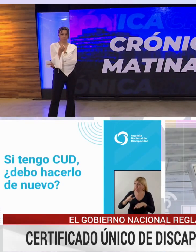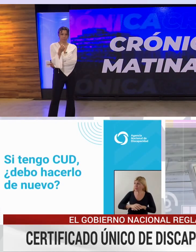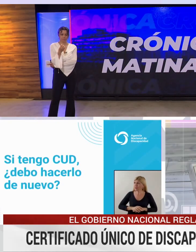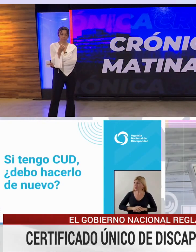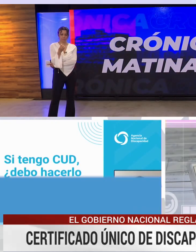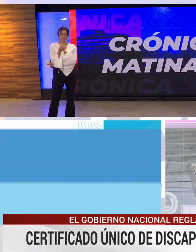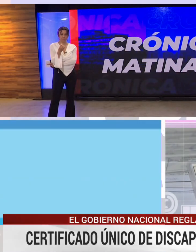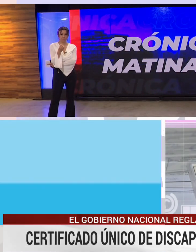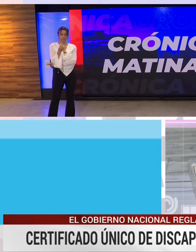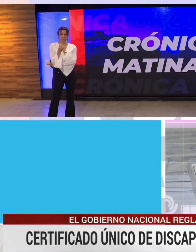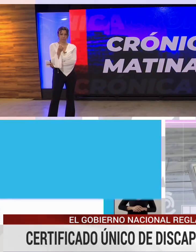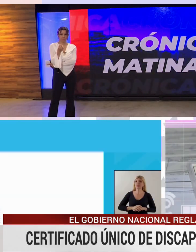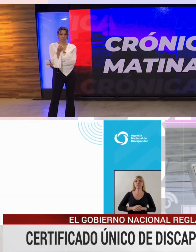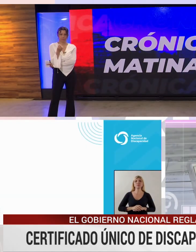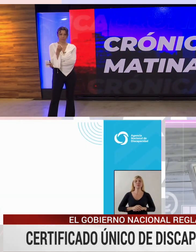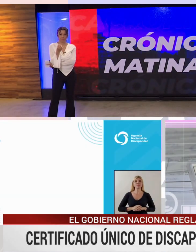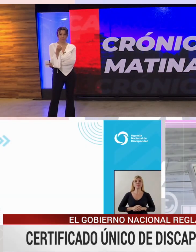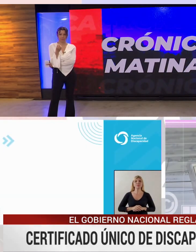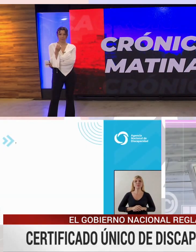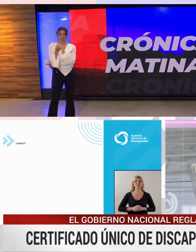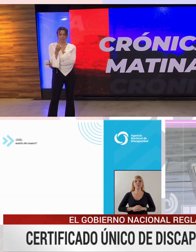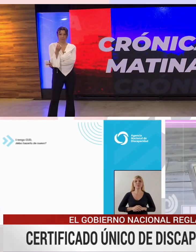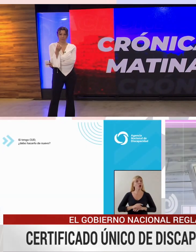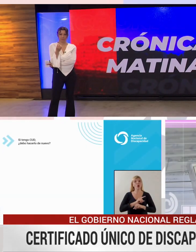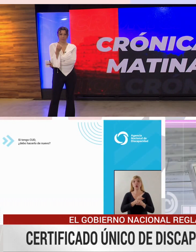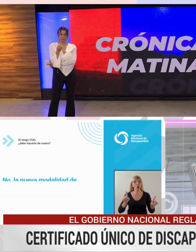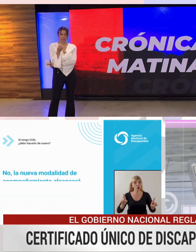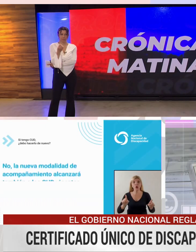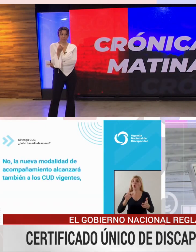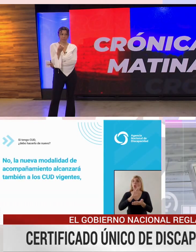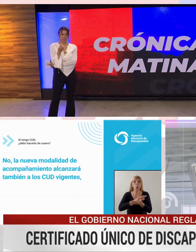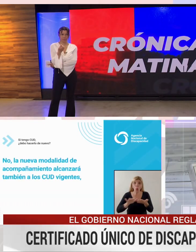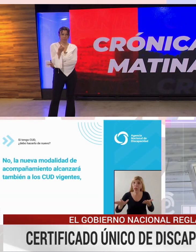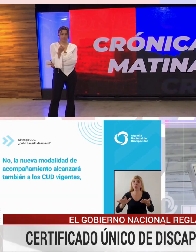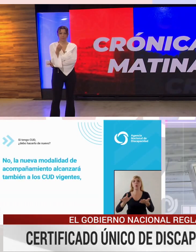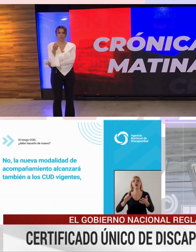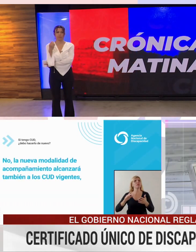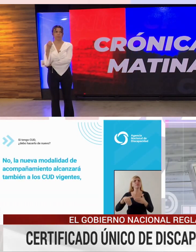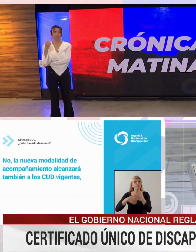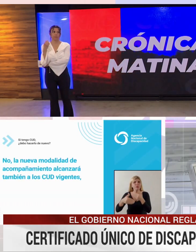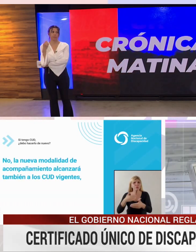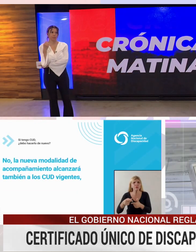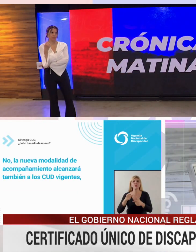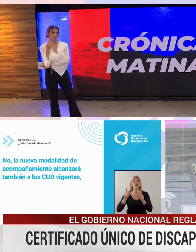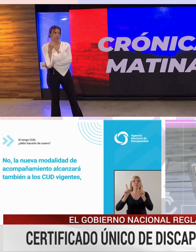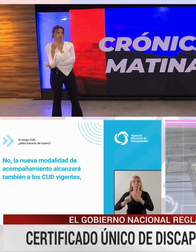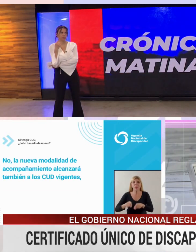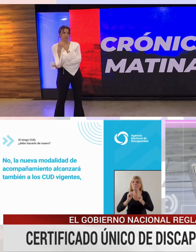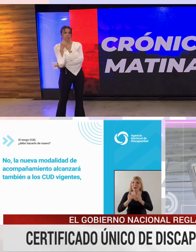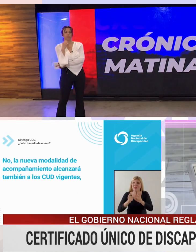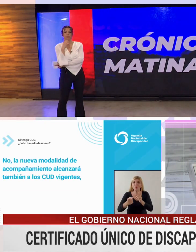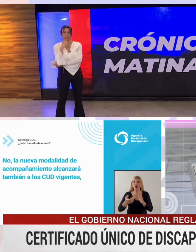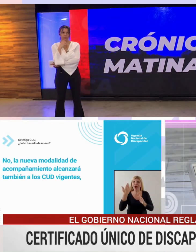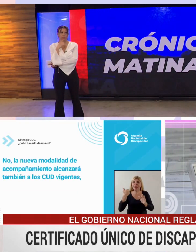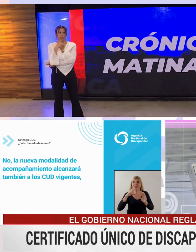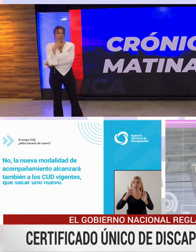esta condición, pero además le da las coberturas, ¿no es cierto? Por ejemplo, puede ser rehabilitación,